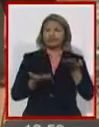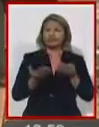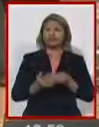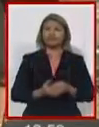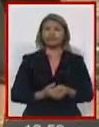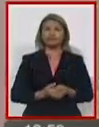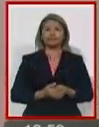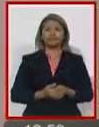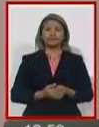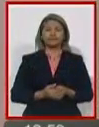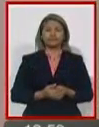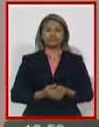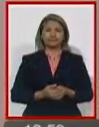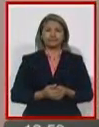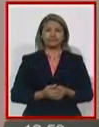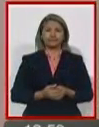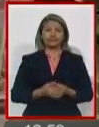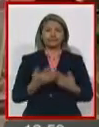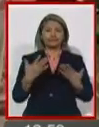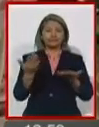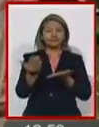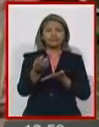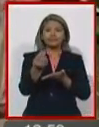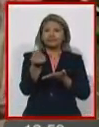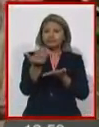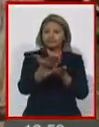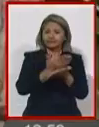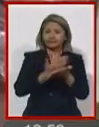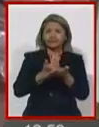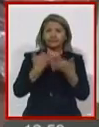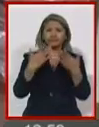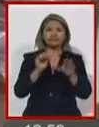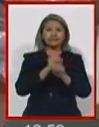aproximadamente que han recaudado de este hecho